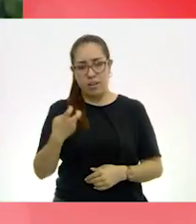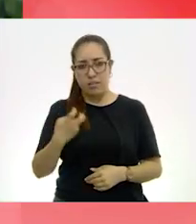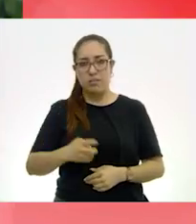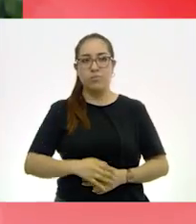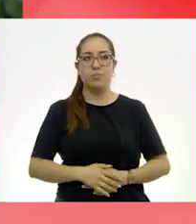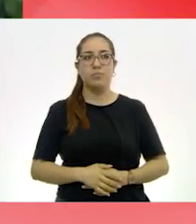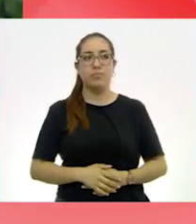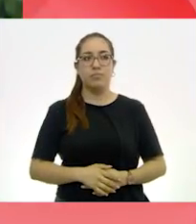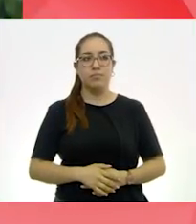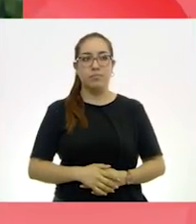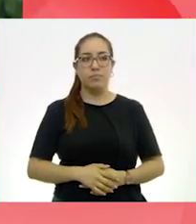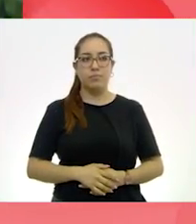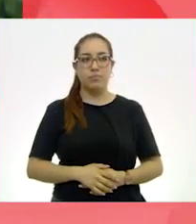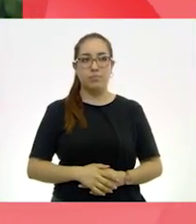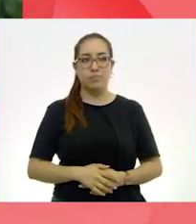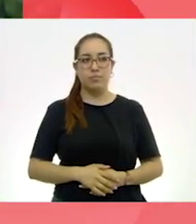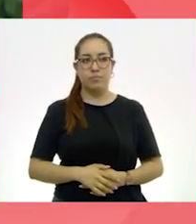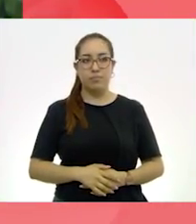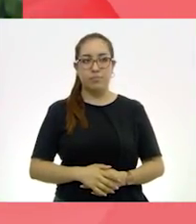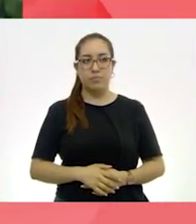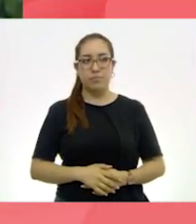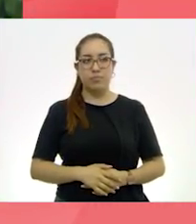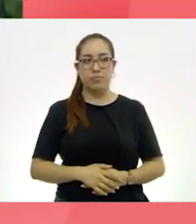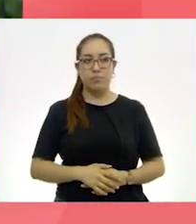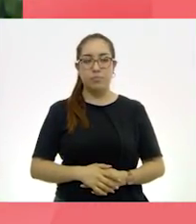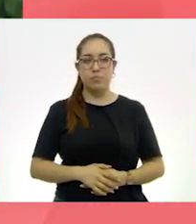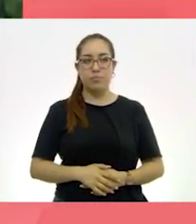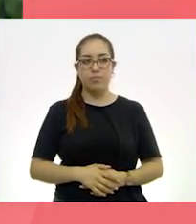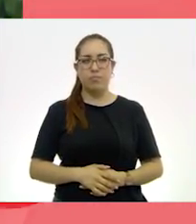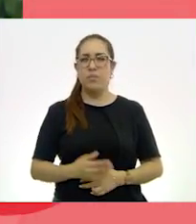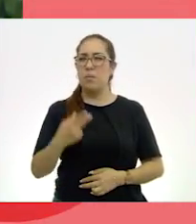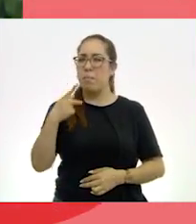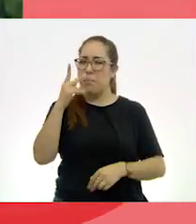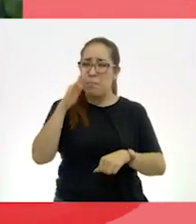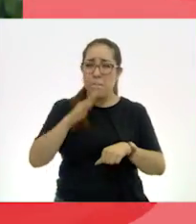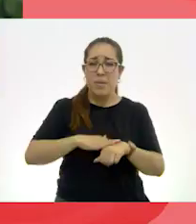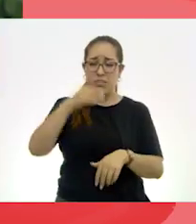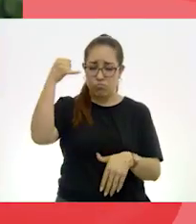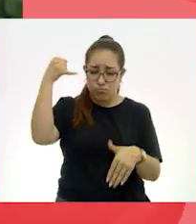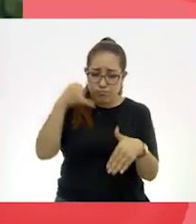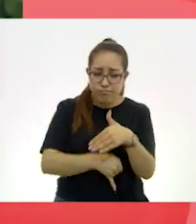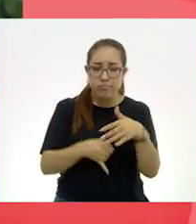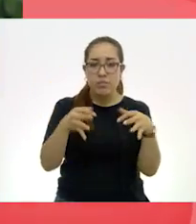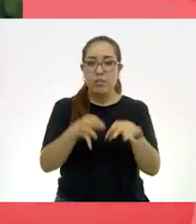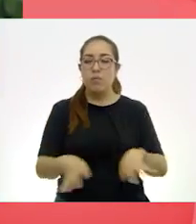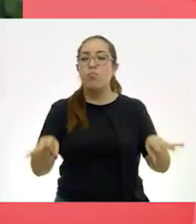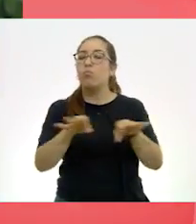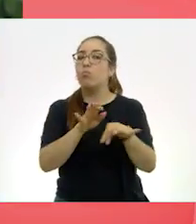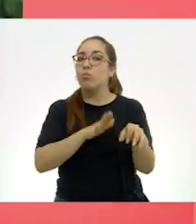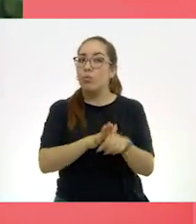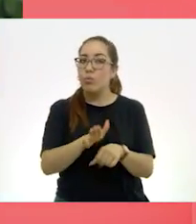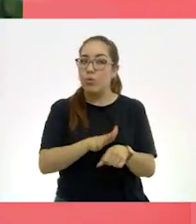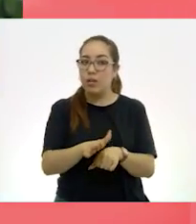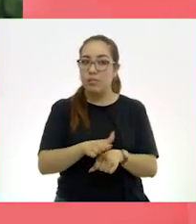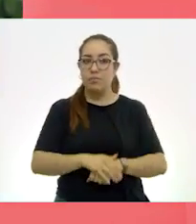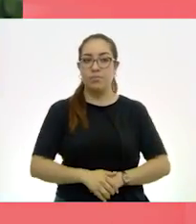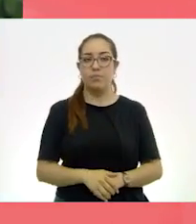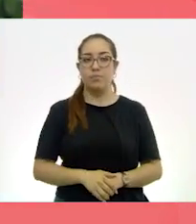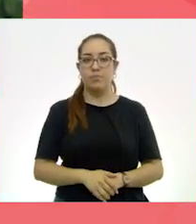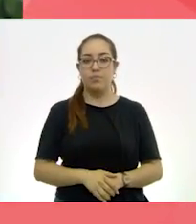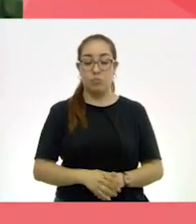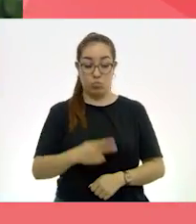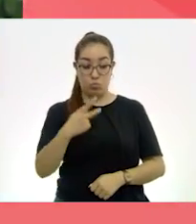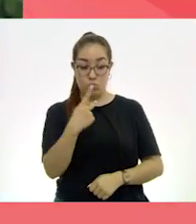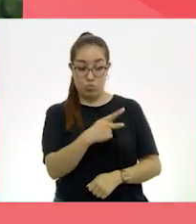que le enseñaba esa historia. Pero más importante todavía era que sus